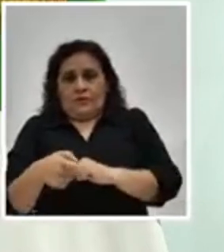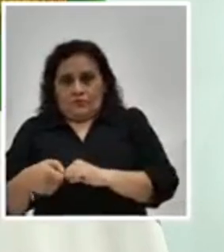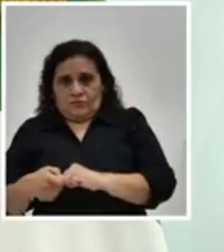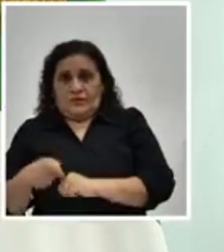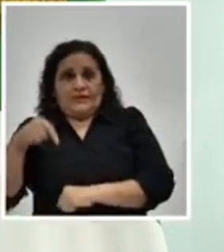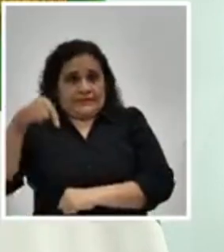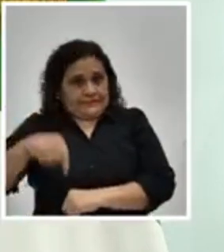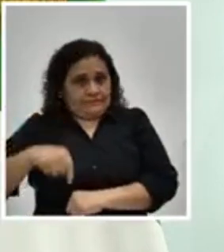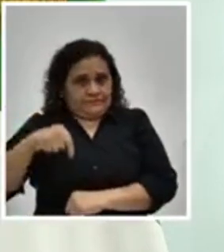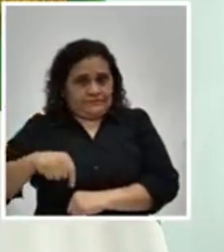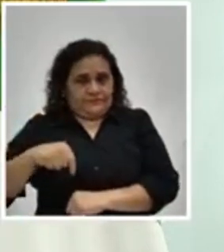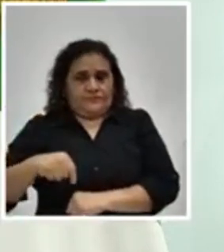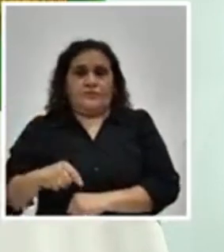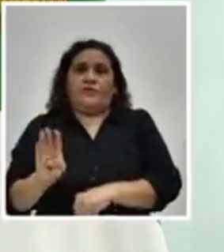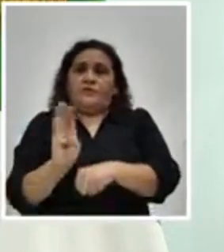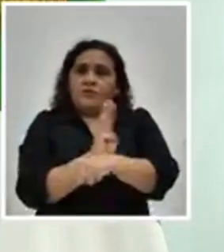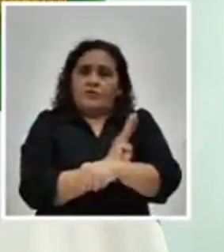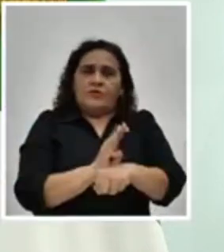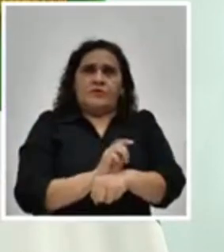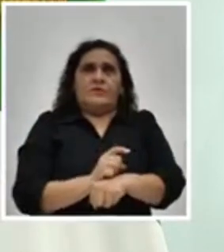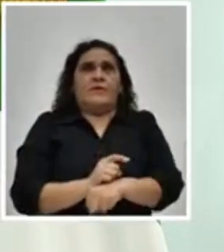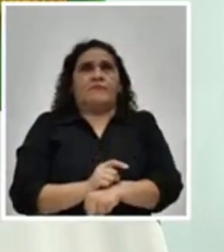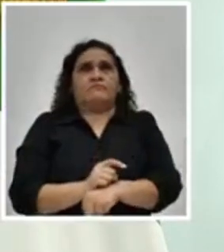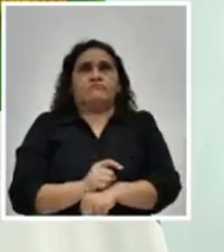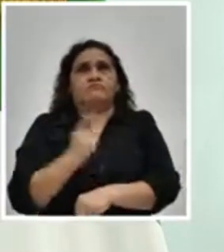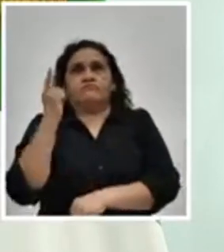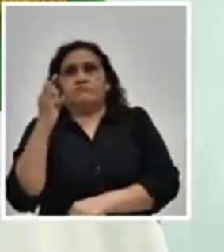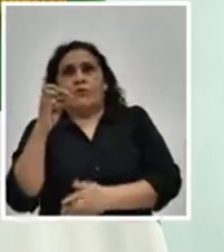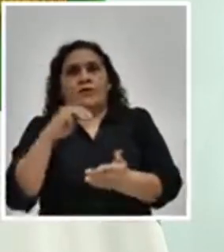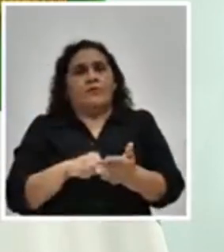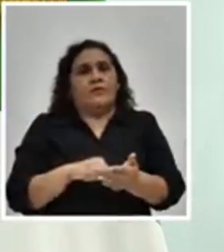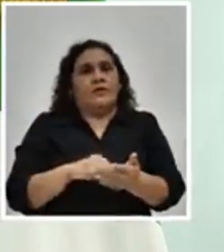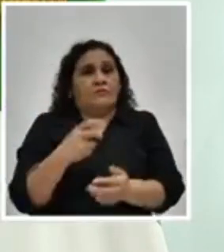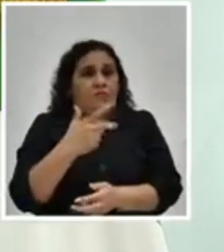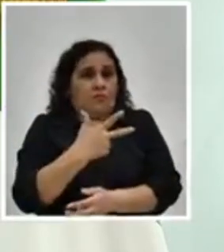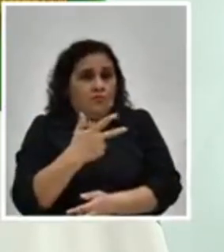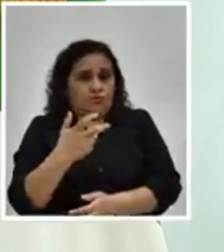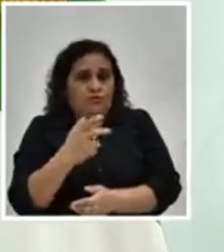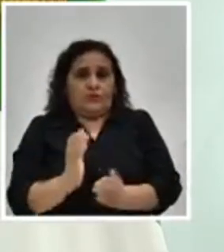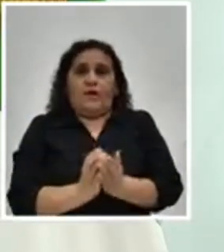municipal, en beneficio de unas 1.800 embarcaciones de Riviera.